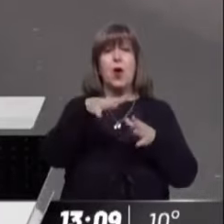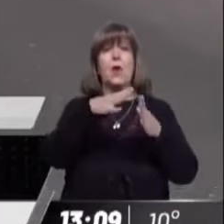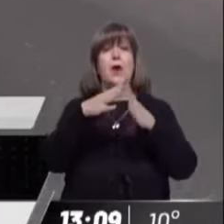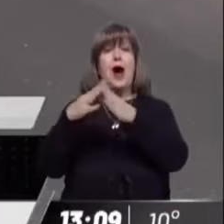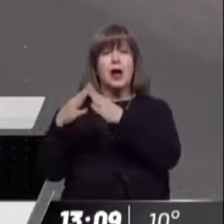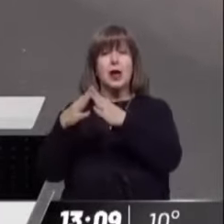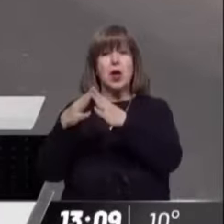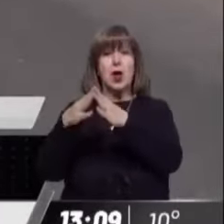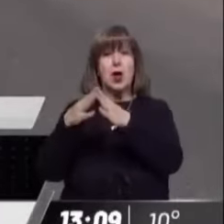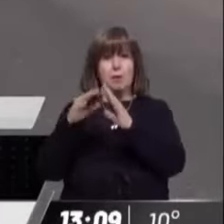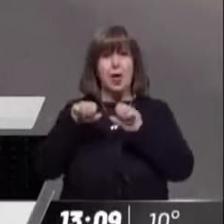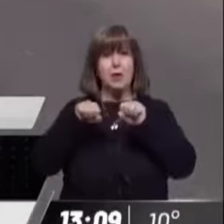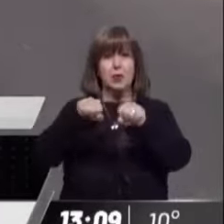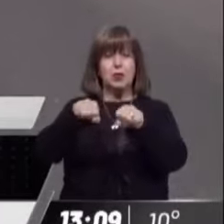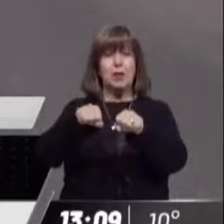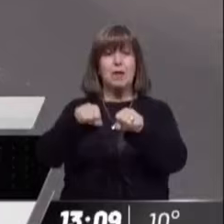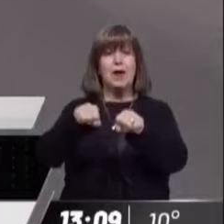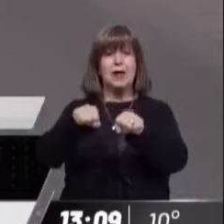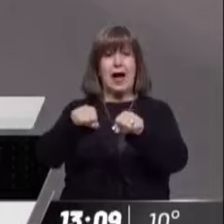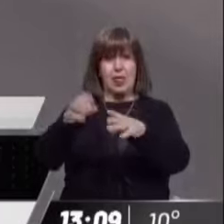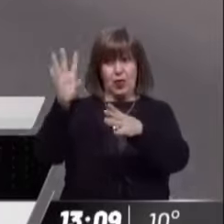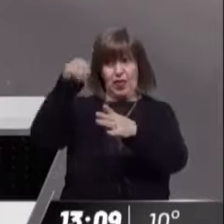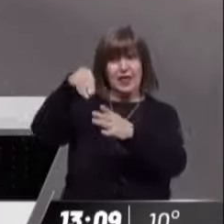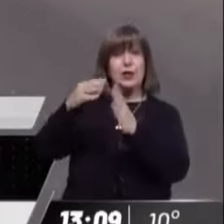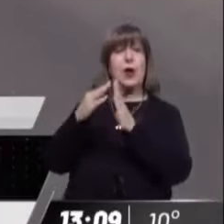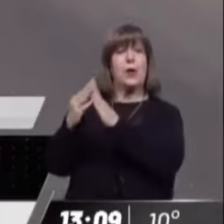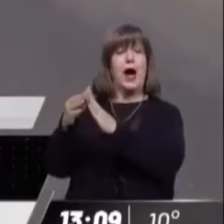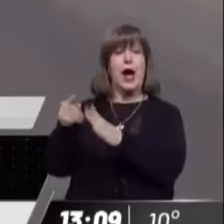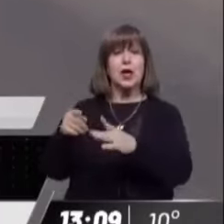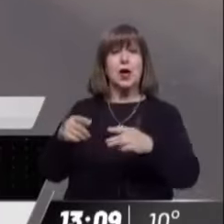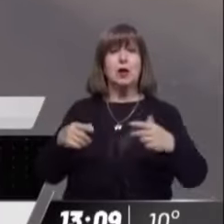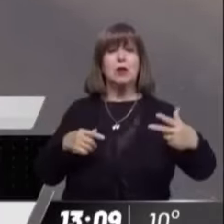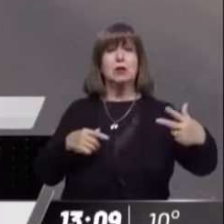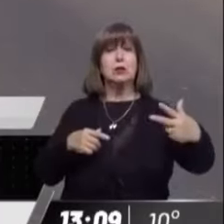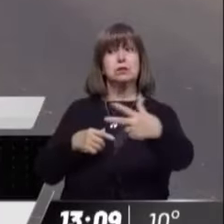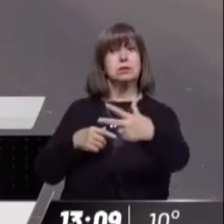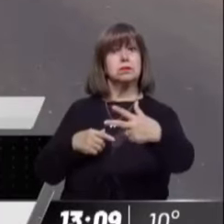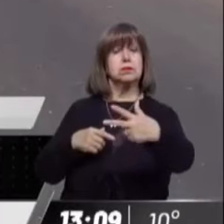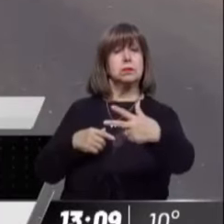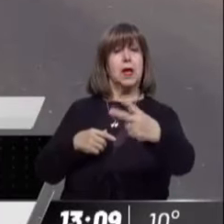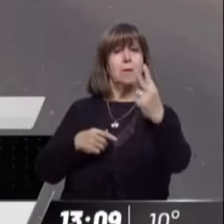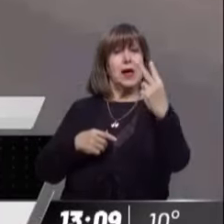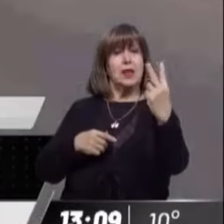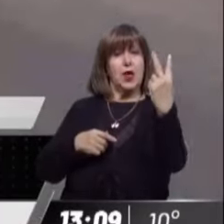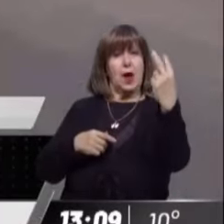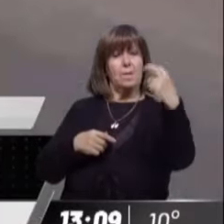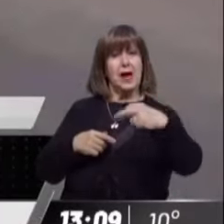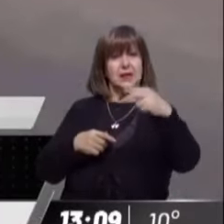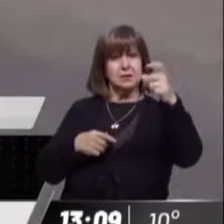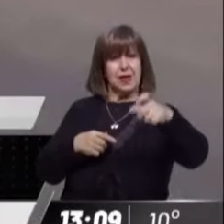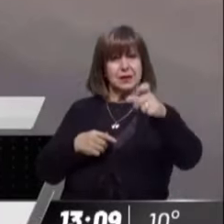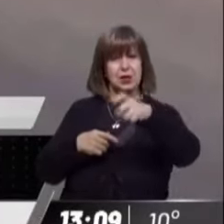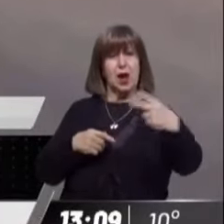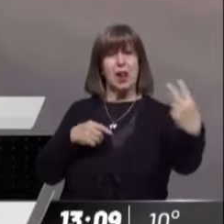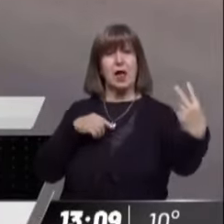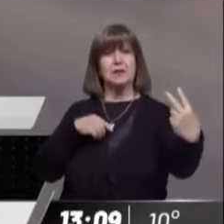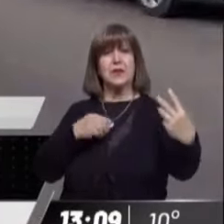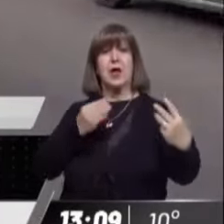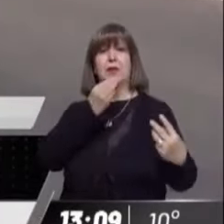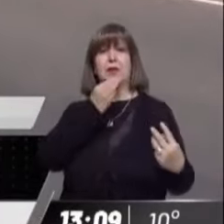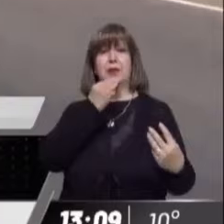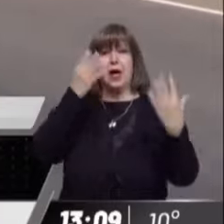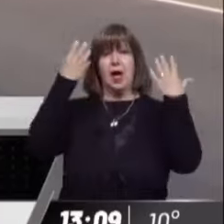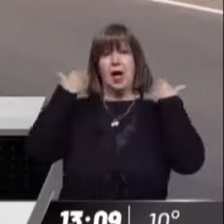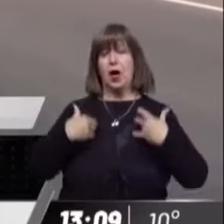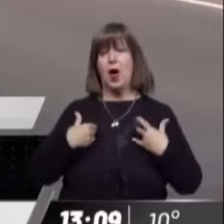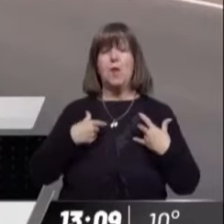es el barrio donde se encuentra inserto el supermercado, son interceptados por estos dos delincuentes que estaban justamente disfrazados de